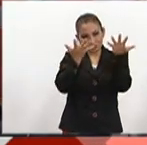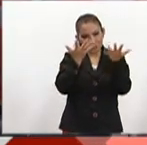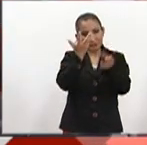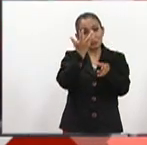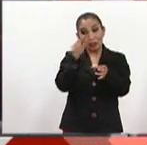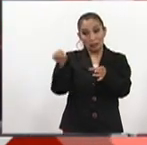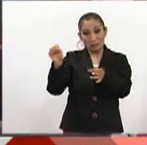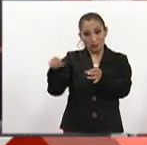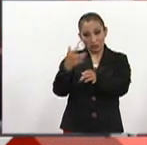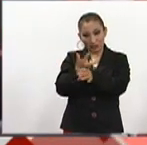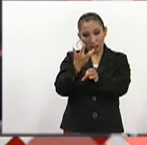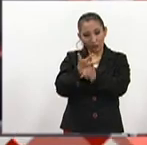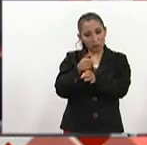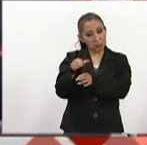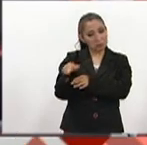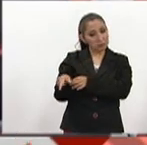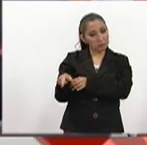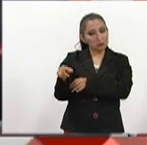americanos, sin duda, son